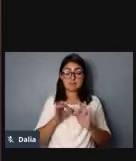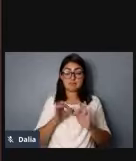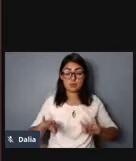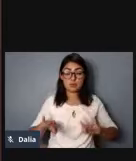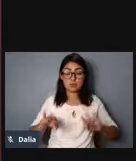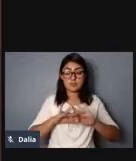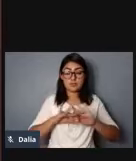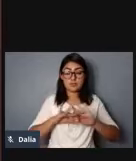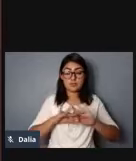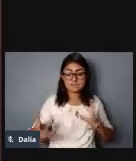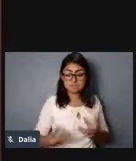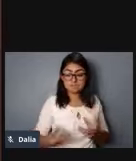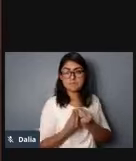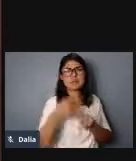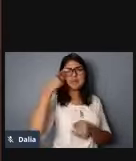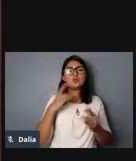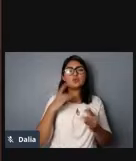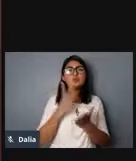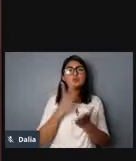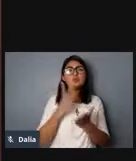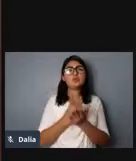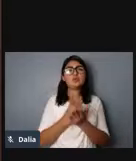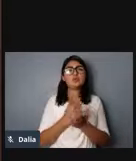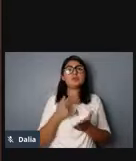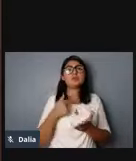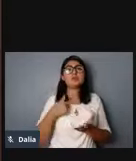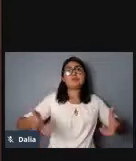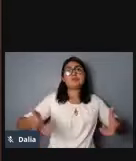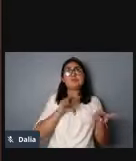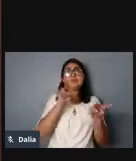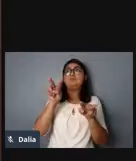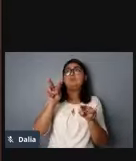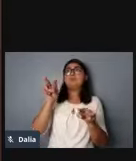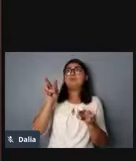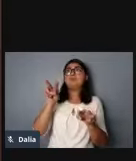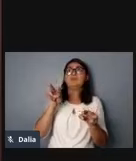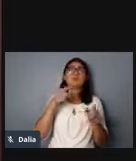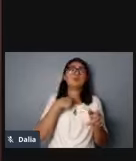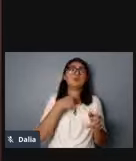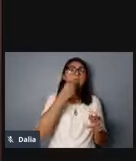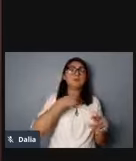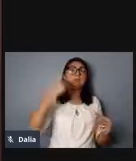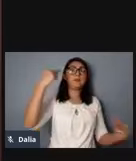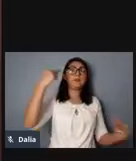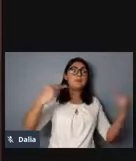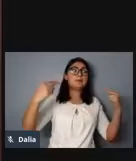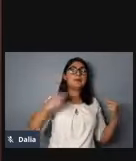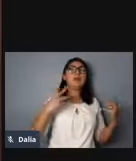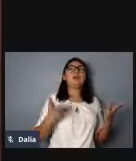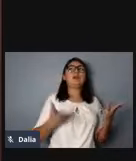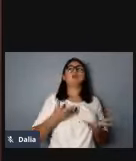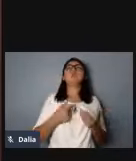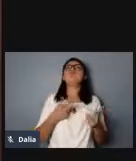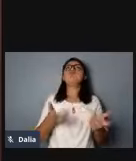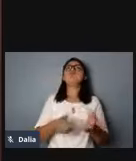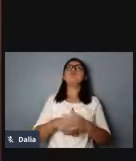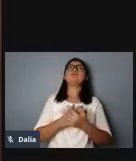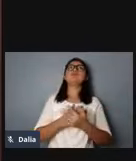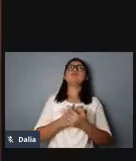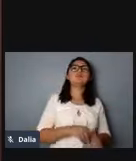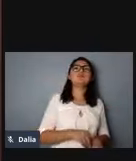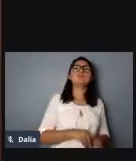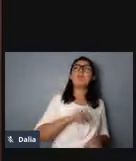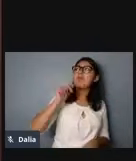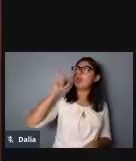las cosas cuando las ves, o cuando las vea y los vea la maestra, o lo